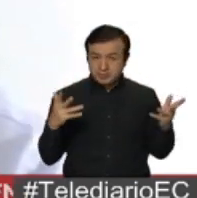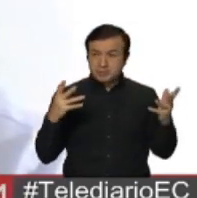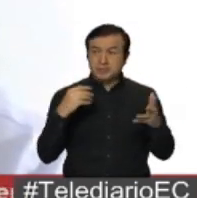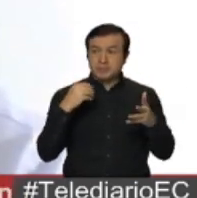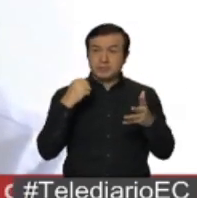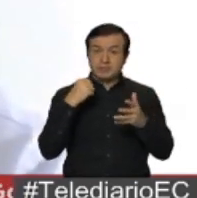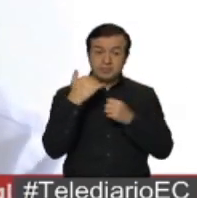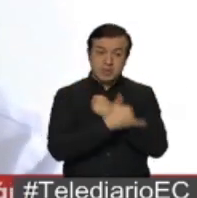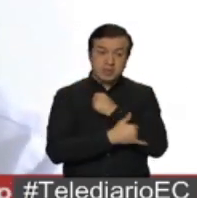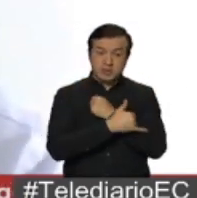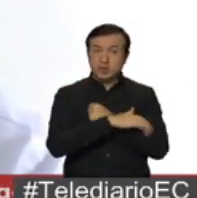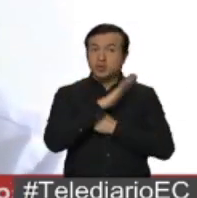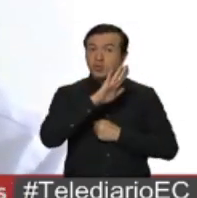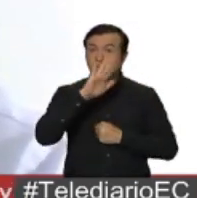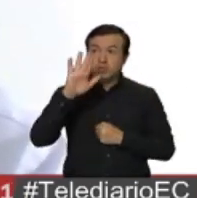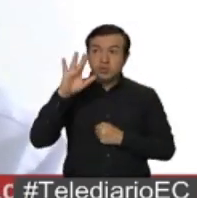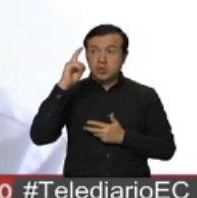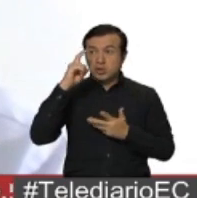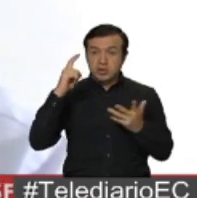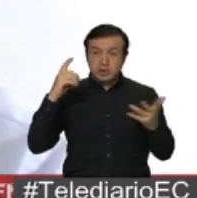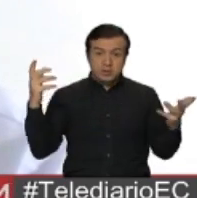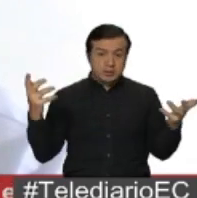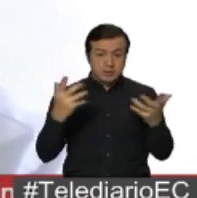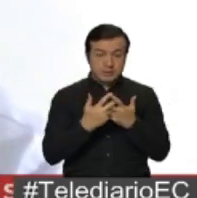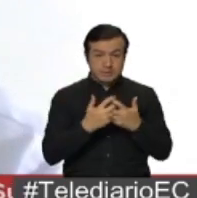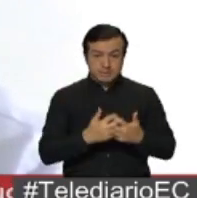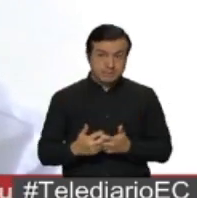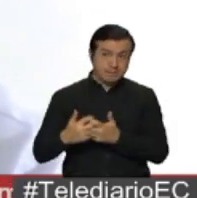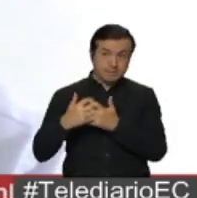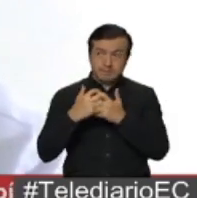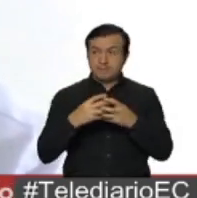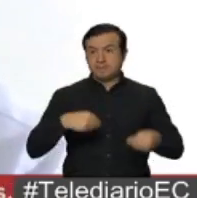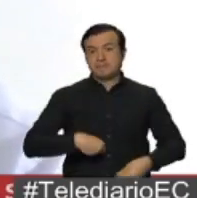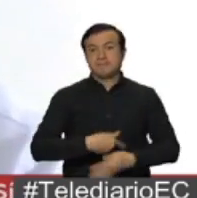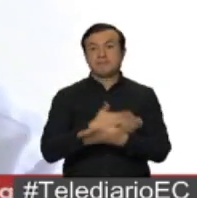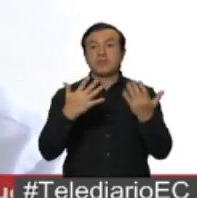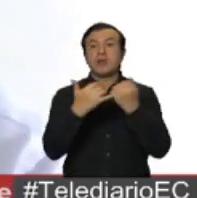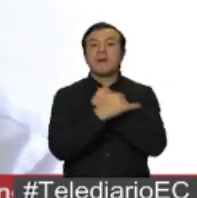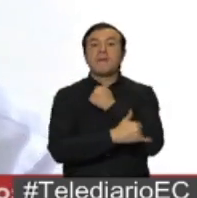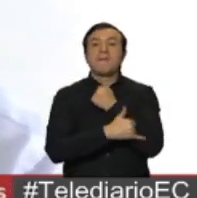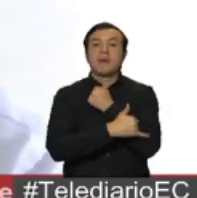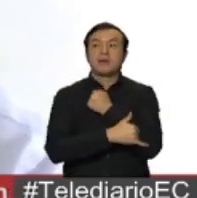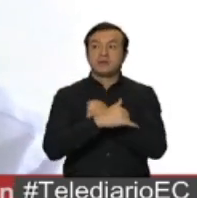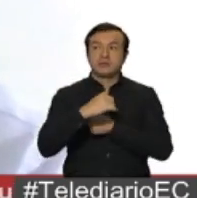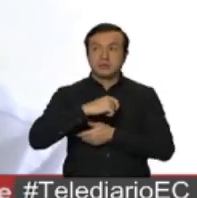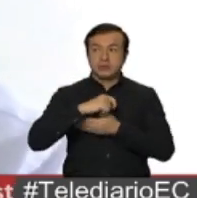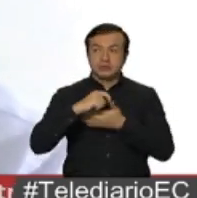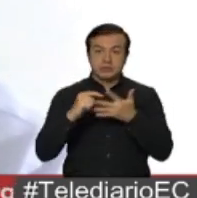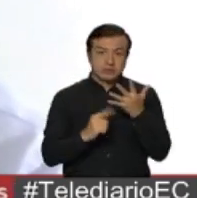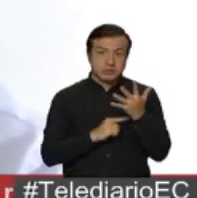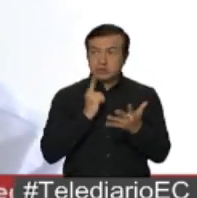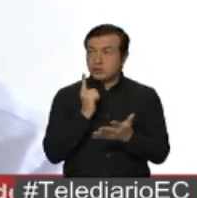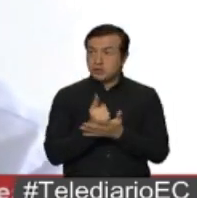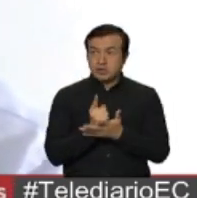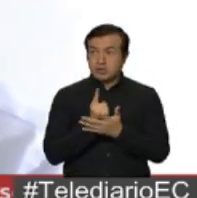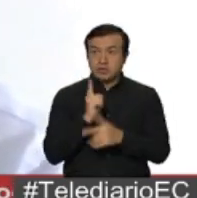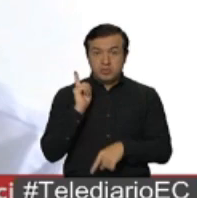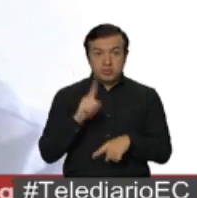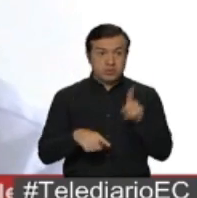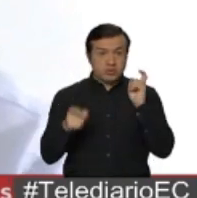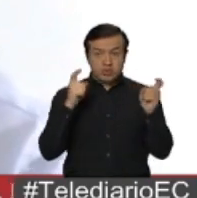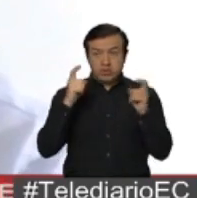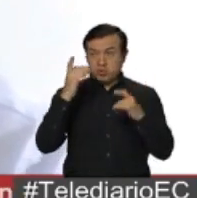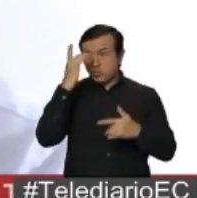reto de los países es hacer una coalición para que llegue a aquellos países que realmente no hemos logrado controlar